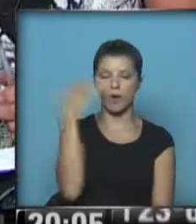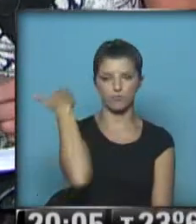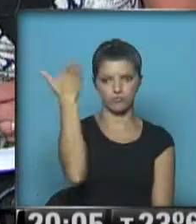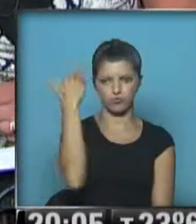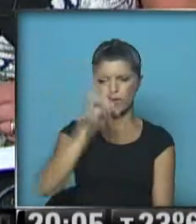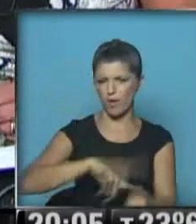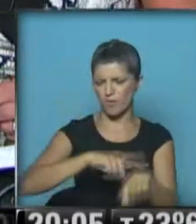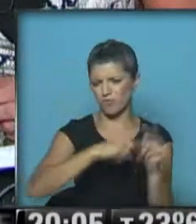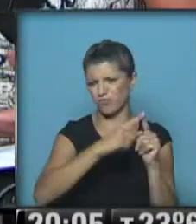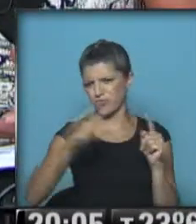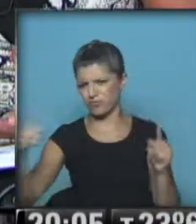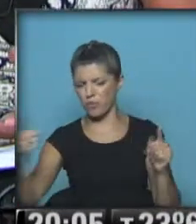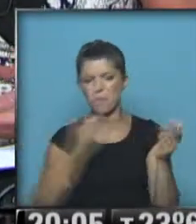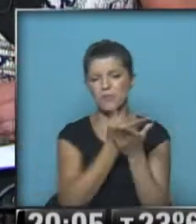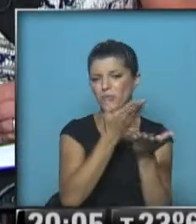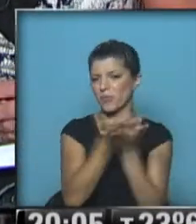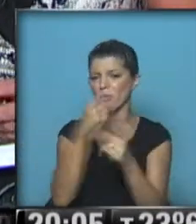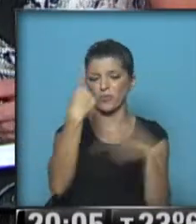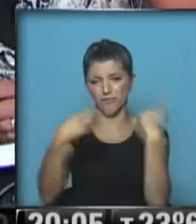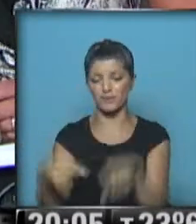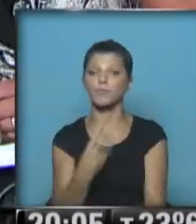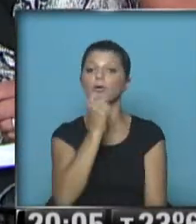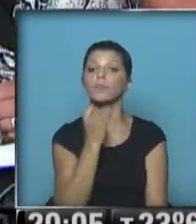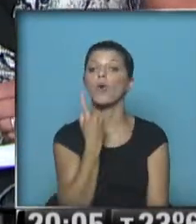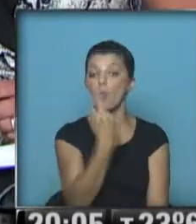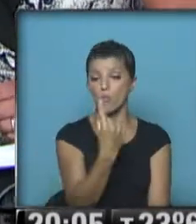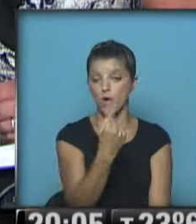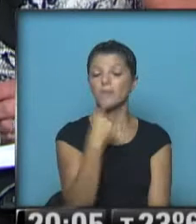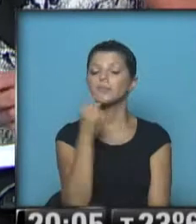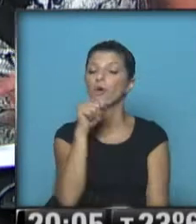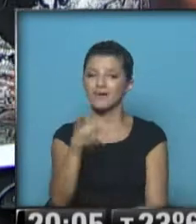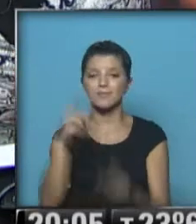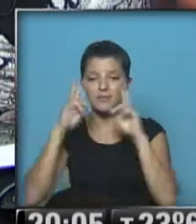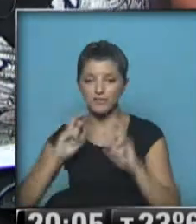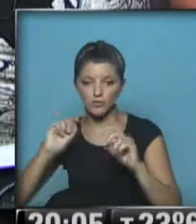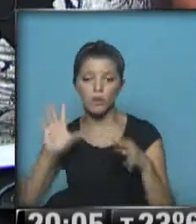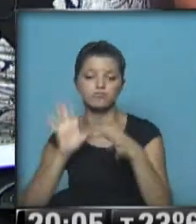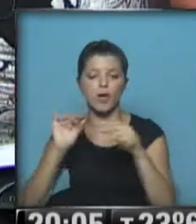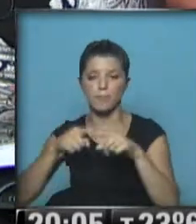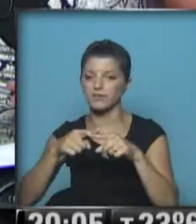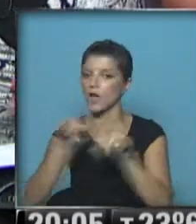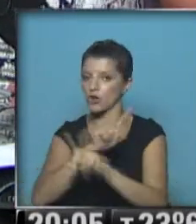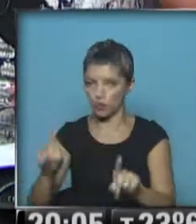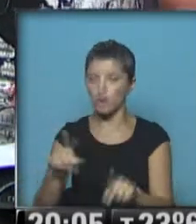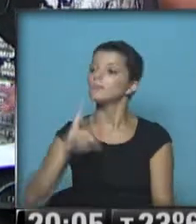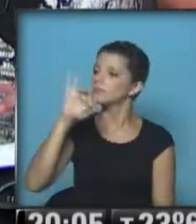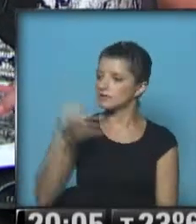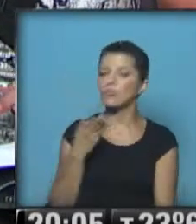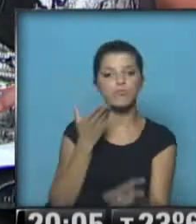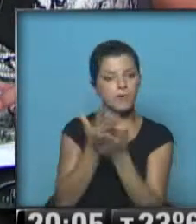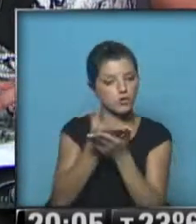hizo varios reclamos entre otros el que no se politice en la investigación efectivamente hizo pedidos muy